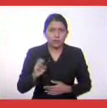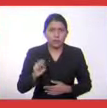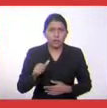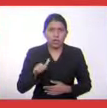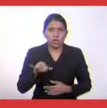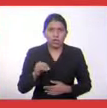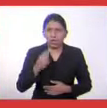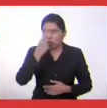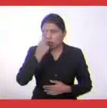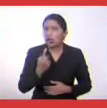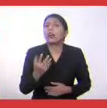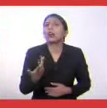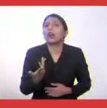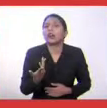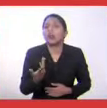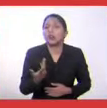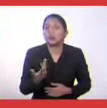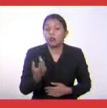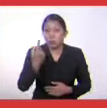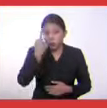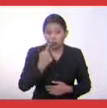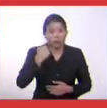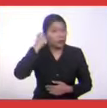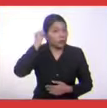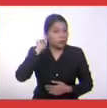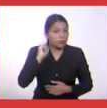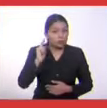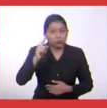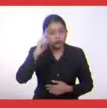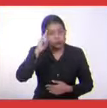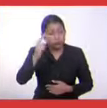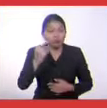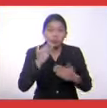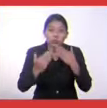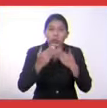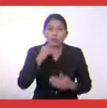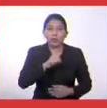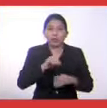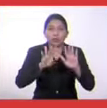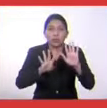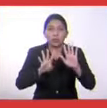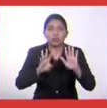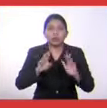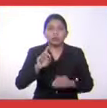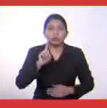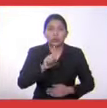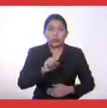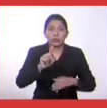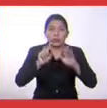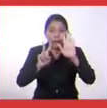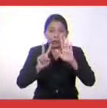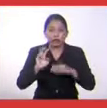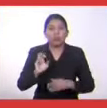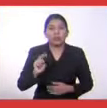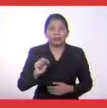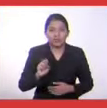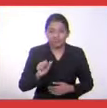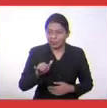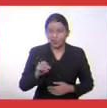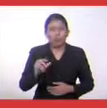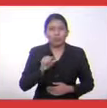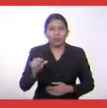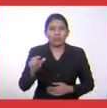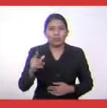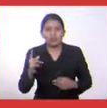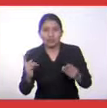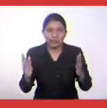Eduardo Gómez de Vaquero, más conocido como Andrenio, afirmó en 1917 que el ensayo está en la frontera